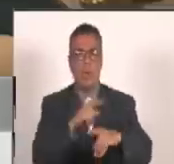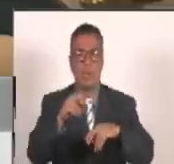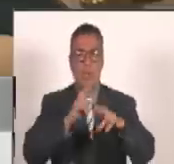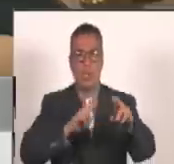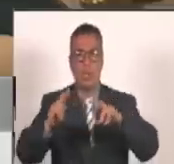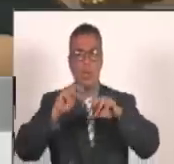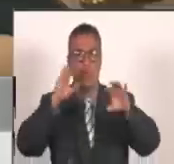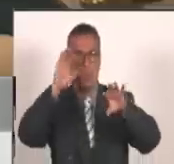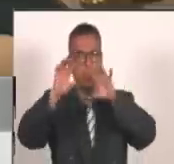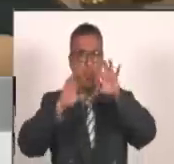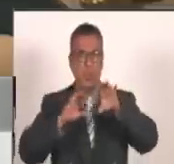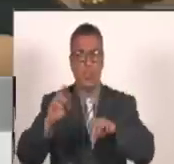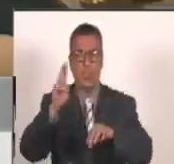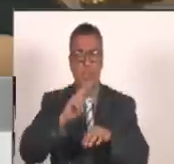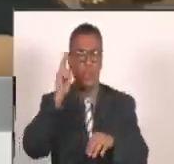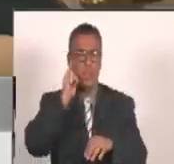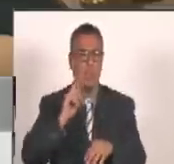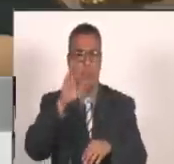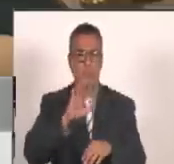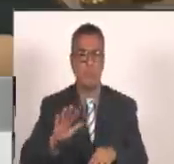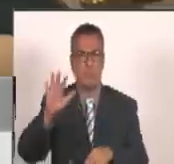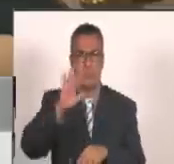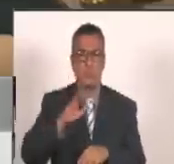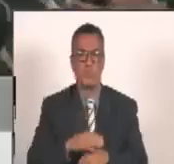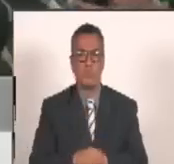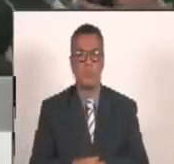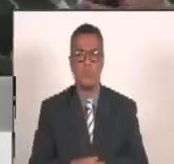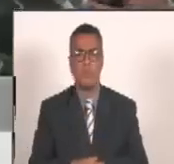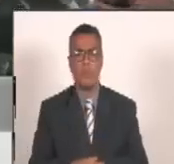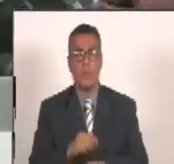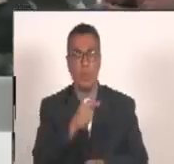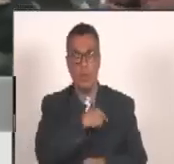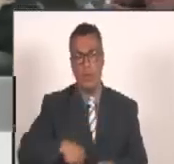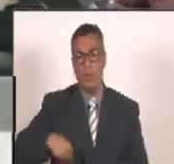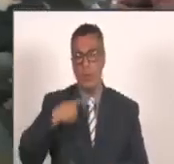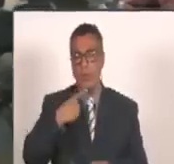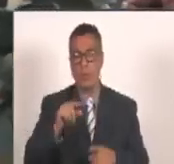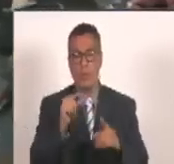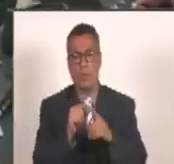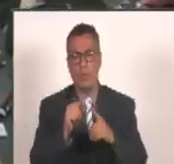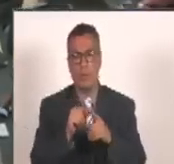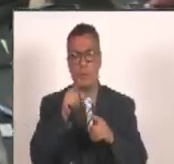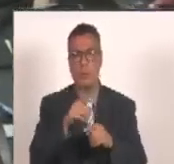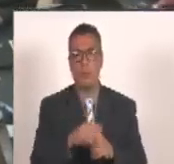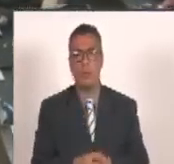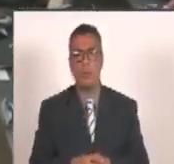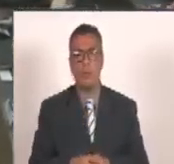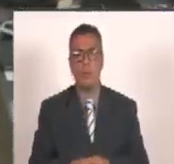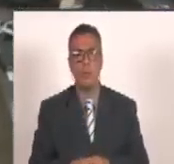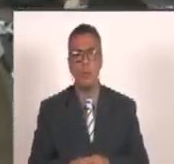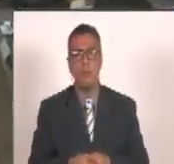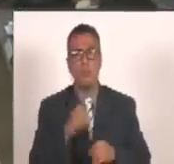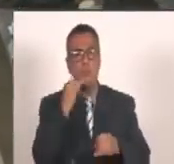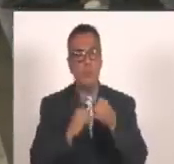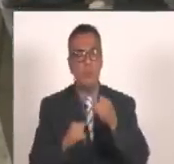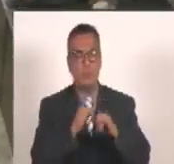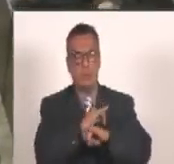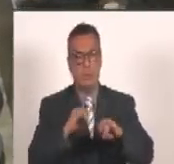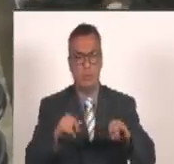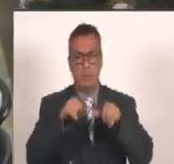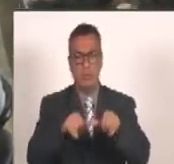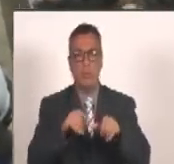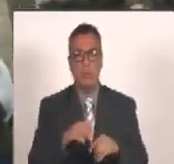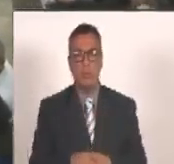Relaciones Exteriores de la República Bolivariana de Venezuela. El presidente tomó el derecho de palabra para dar por finalizada la